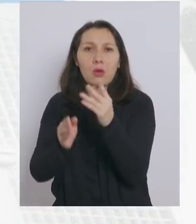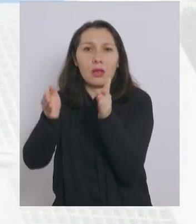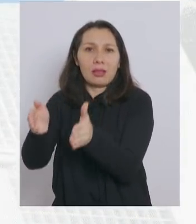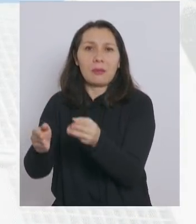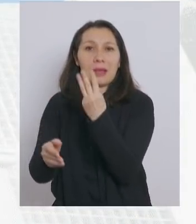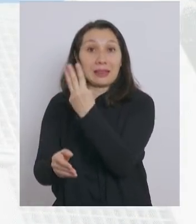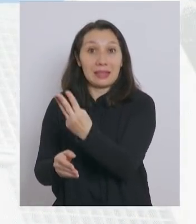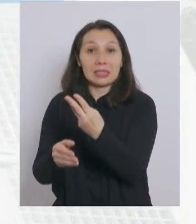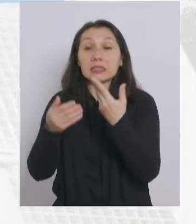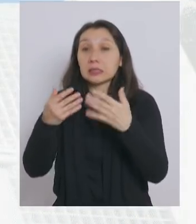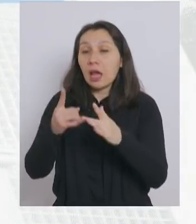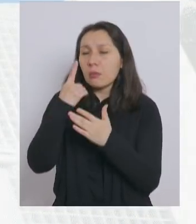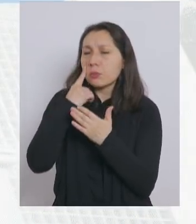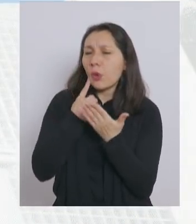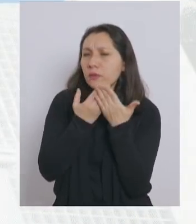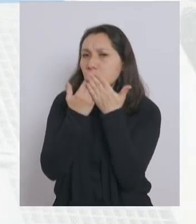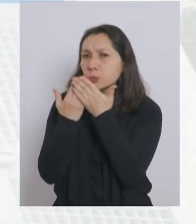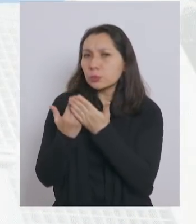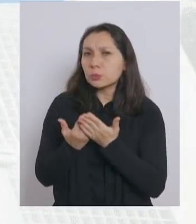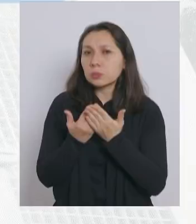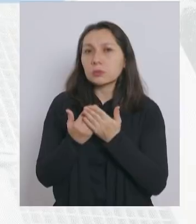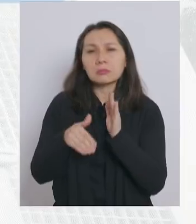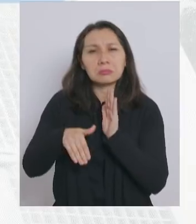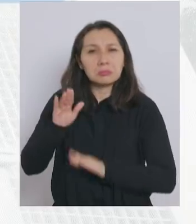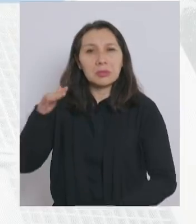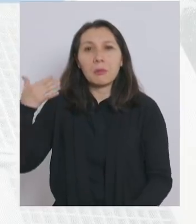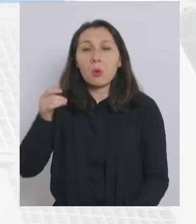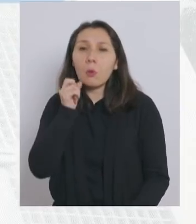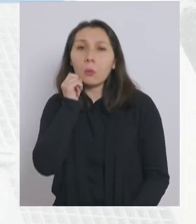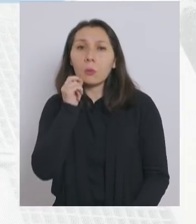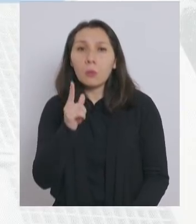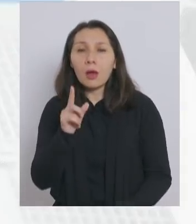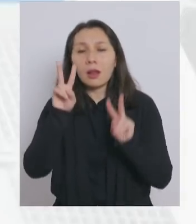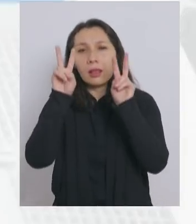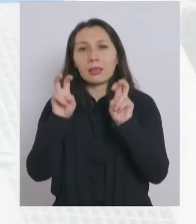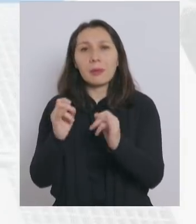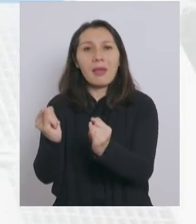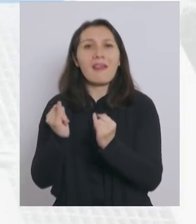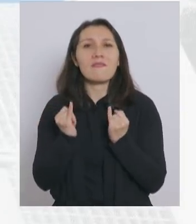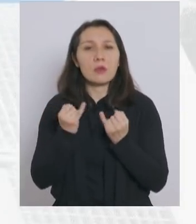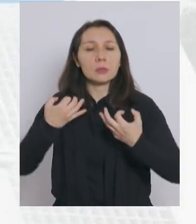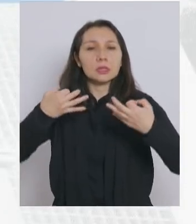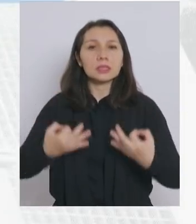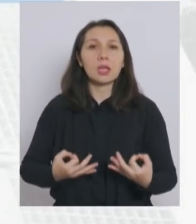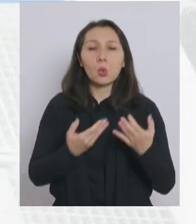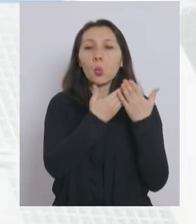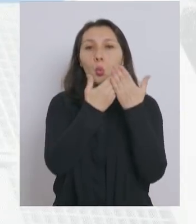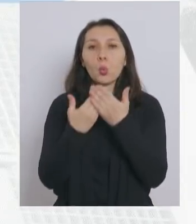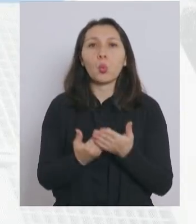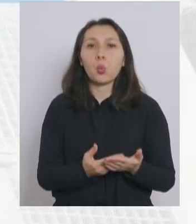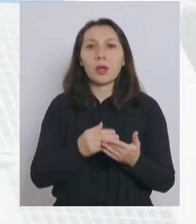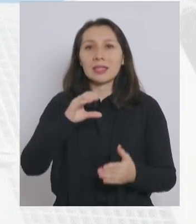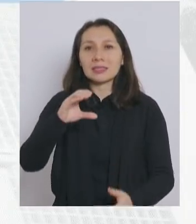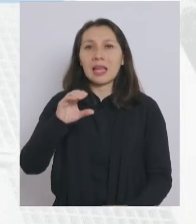y fase 3, siendo el más importante de ellos en tema de datos de seguridad el estudio